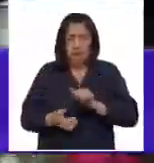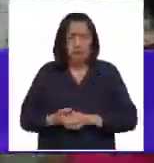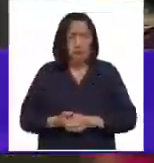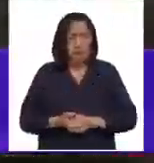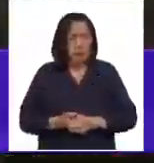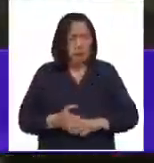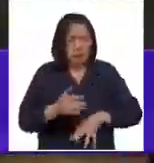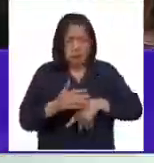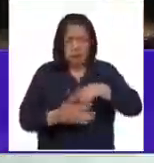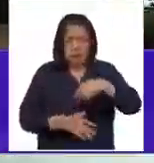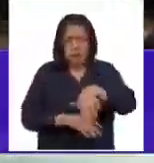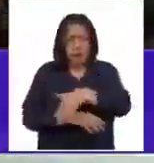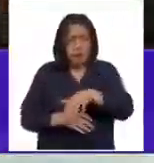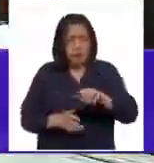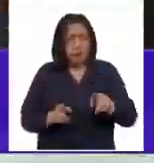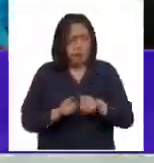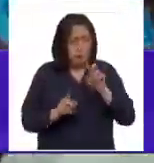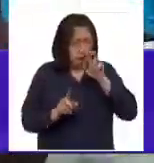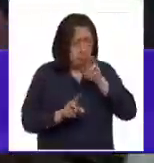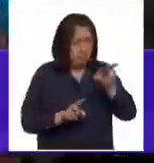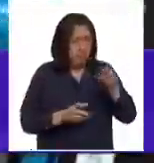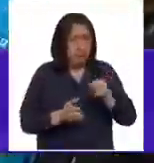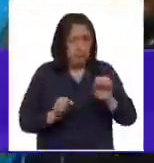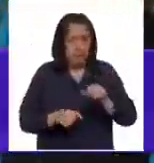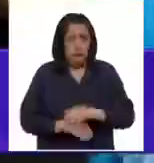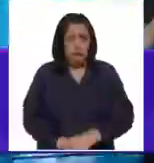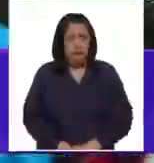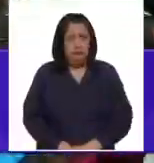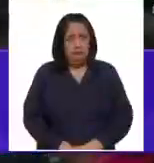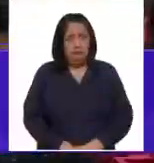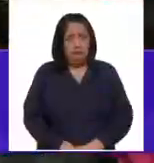comercio ambulatorio, ¿no? Como pueden ver ustedes. Eso también